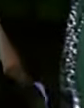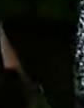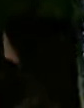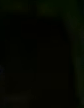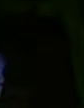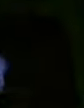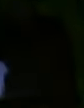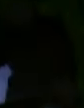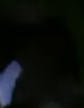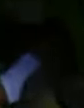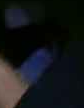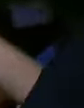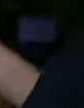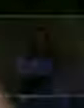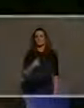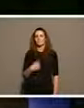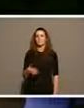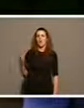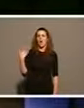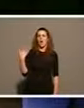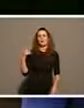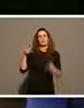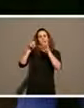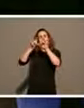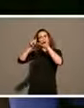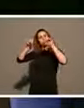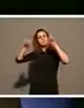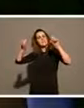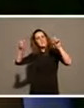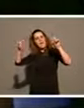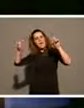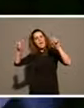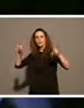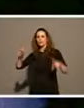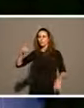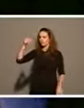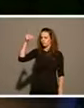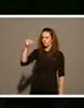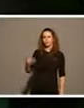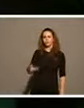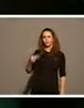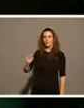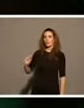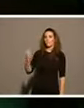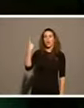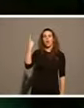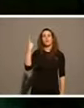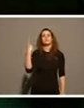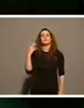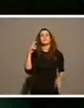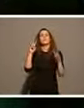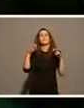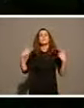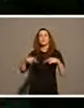Yo, bueno, antes era un empresario de los más importantes de la